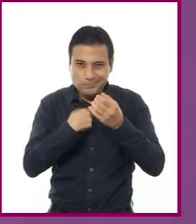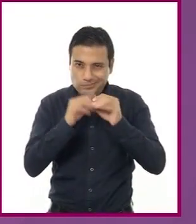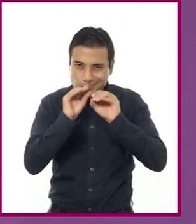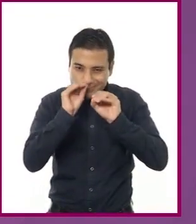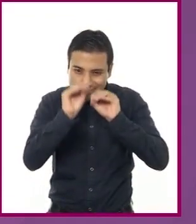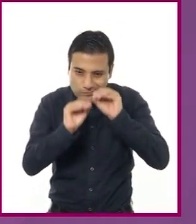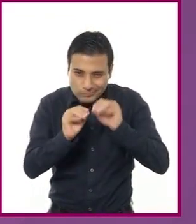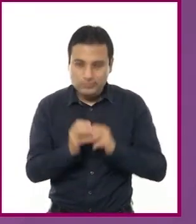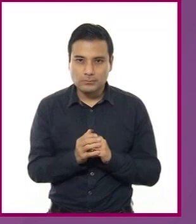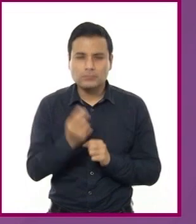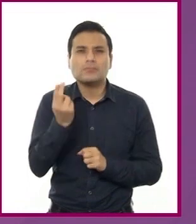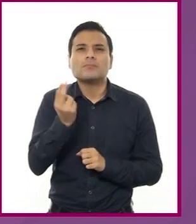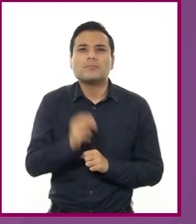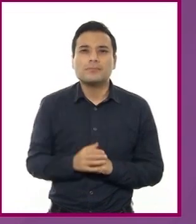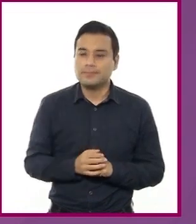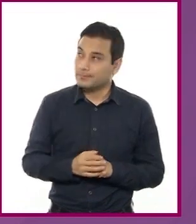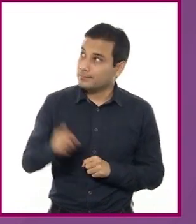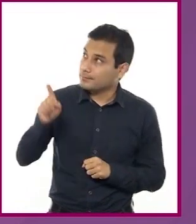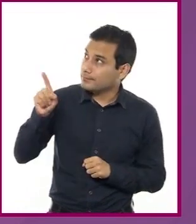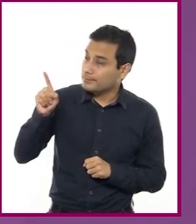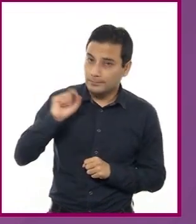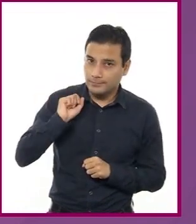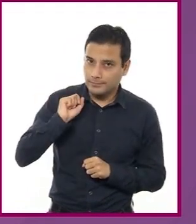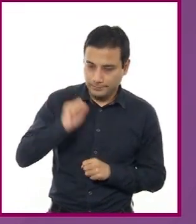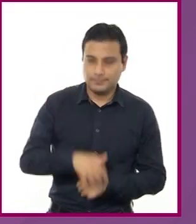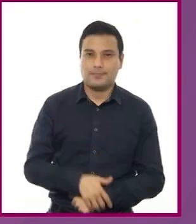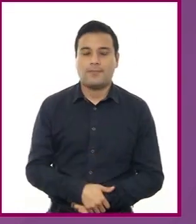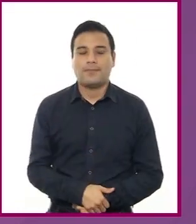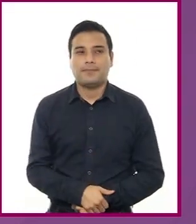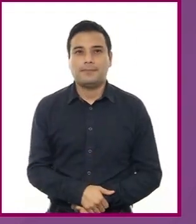Para ello necesitamos este material.